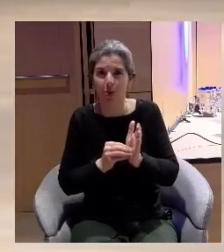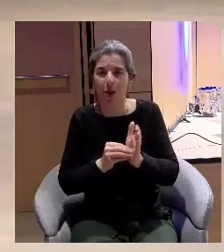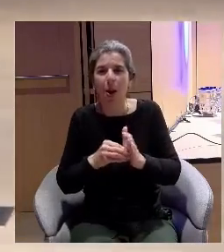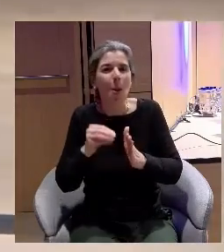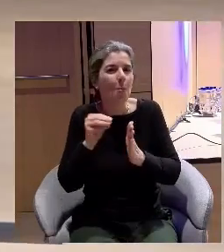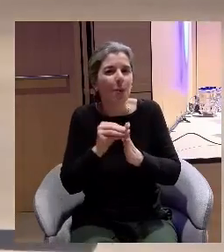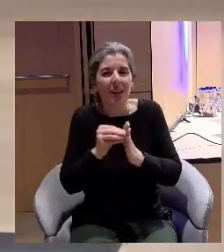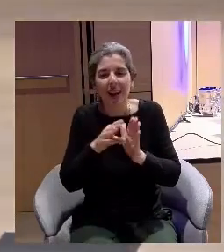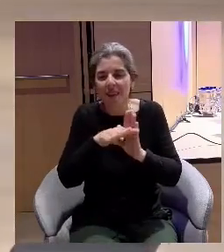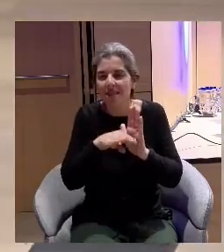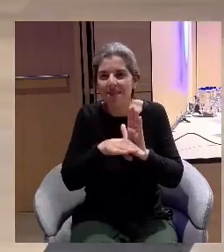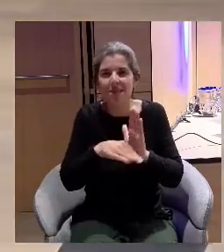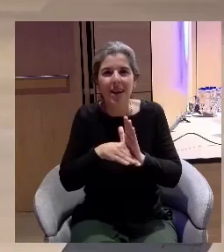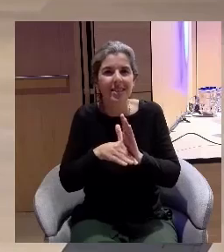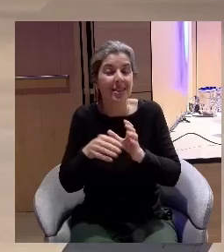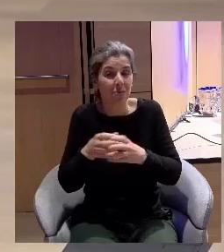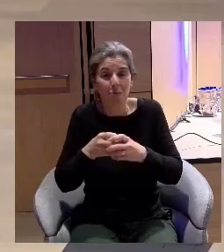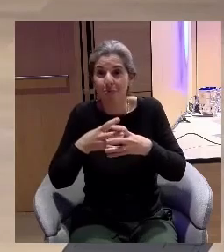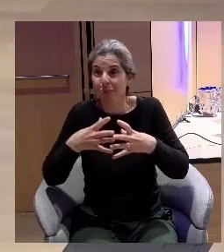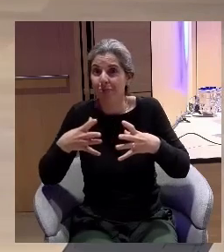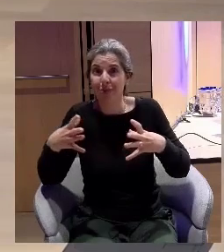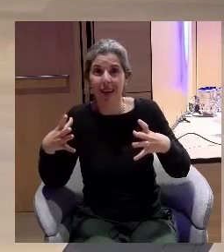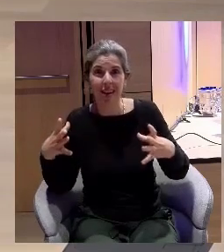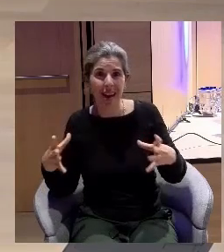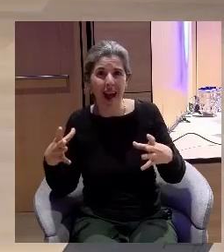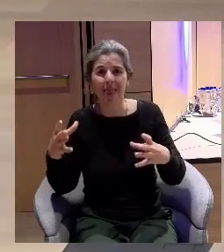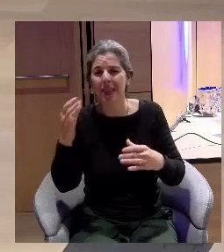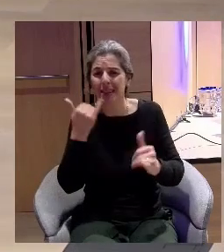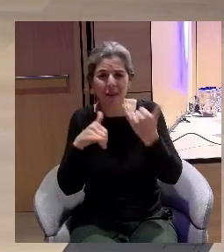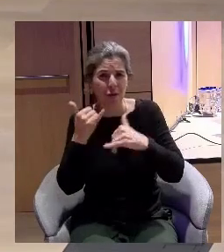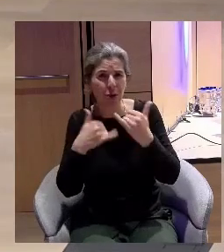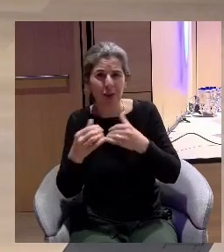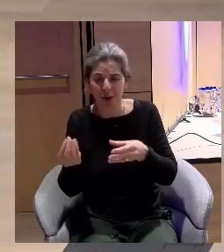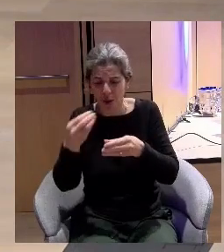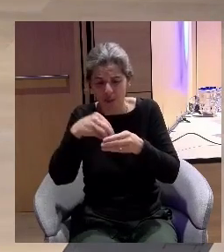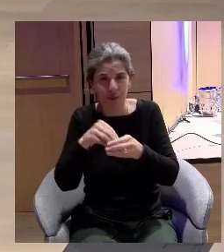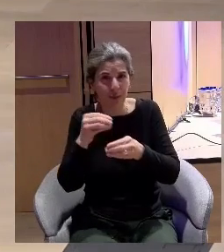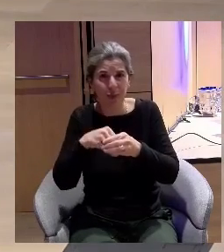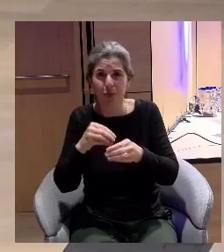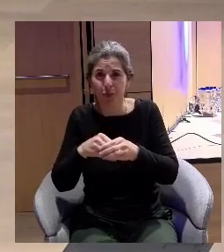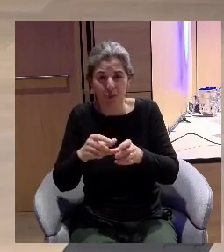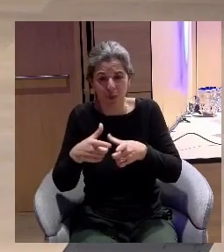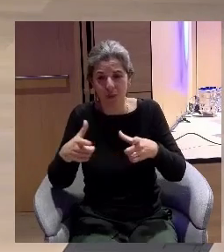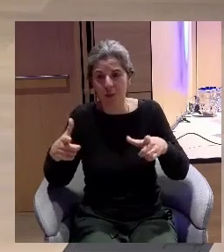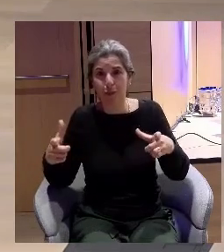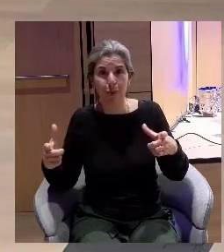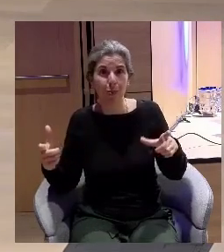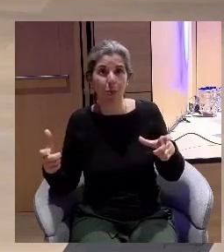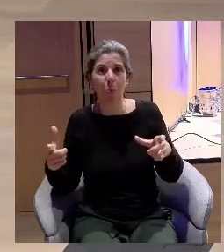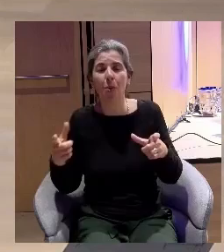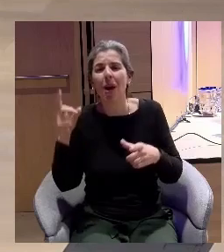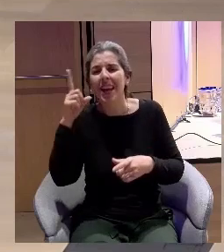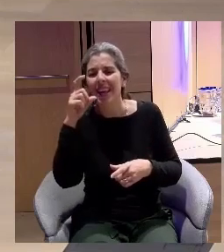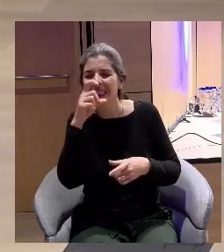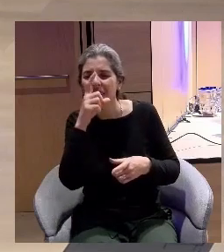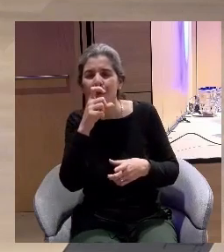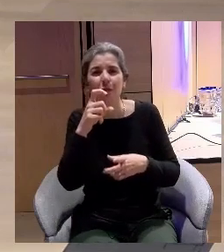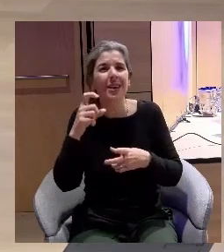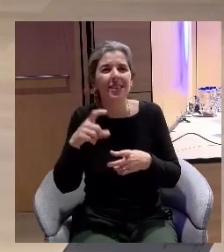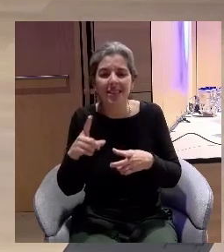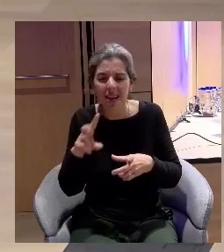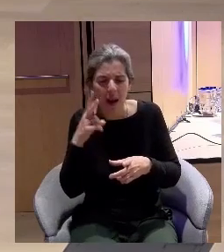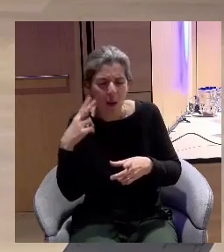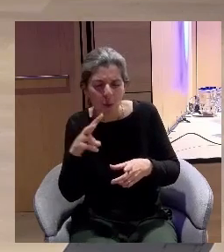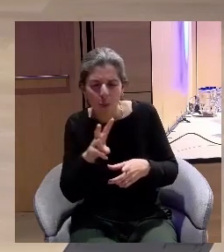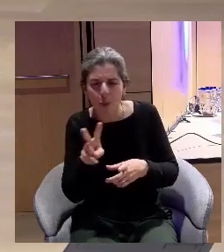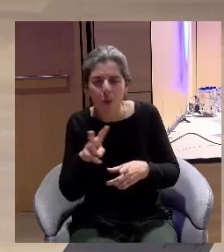acompañamiento quedan ahí cargadas, se abrió la información, pero no se puede hacer mucho más con eso. Y en el caso de